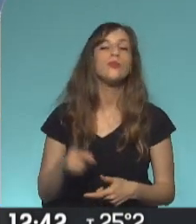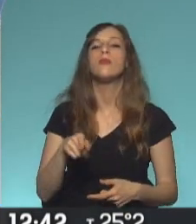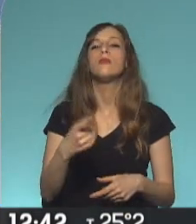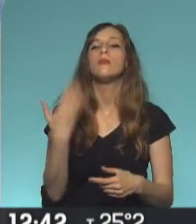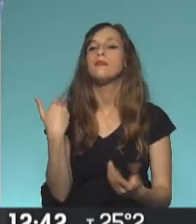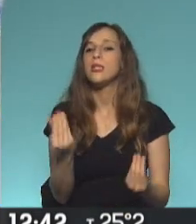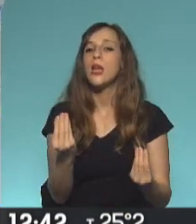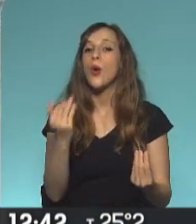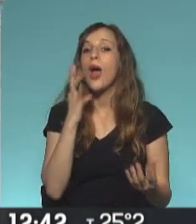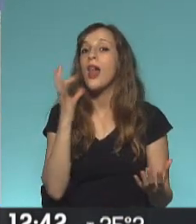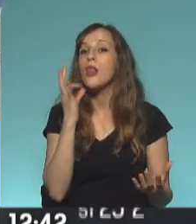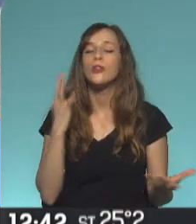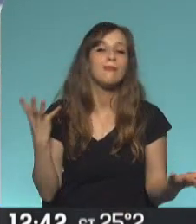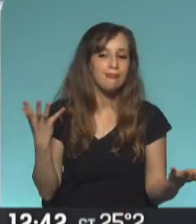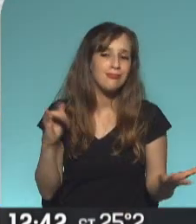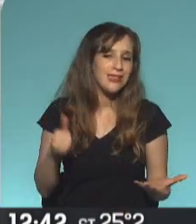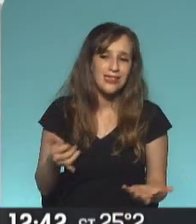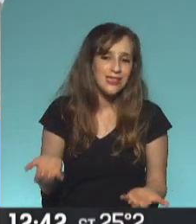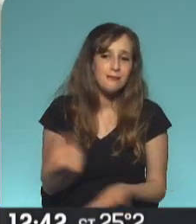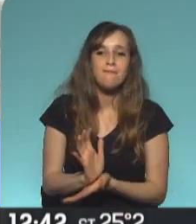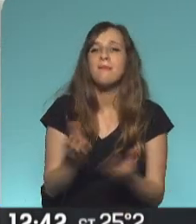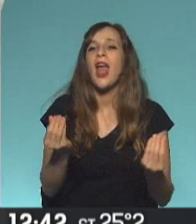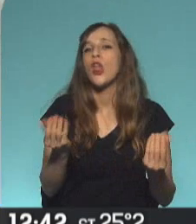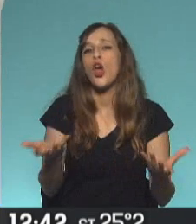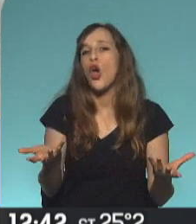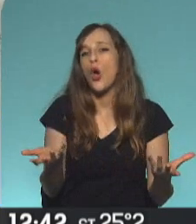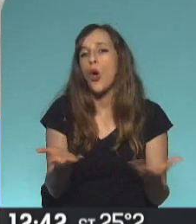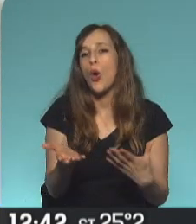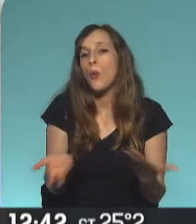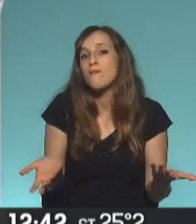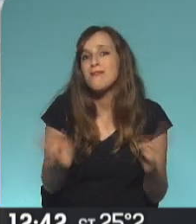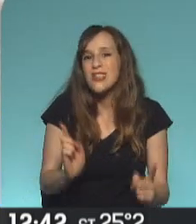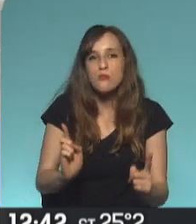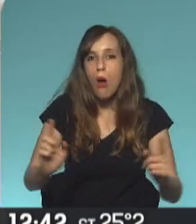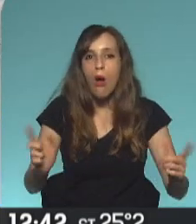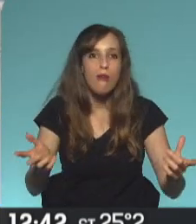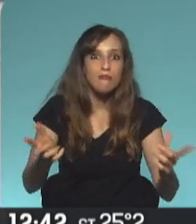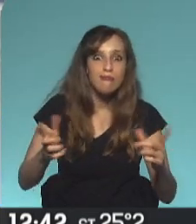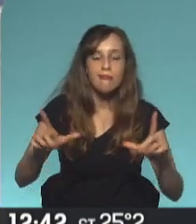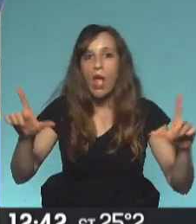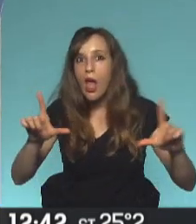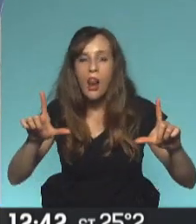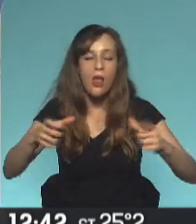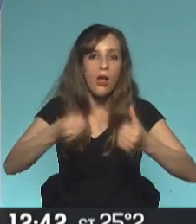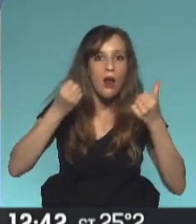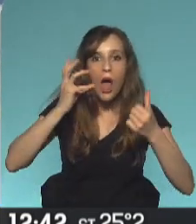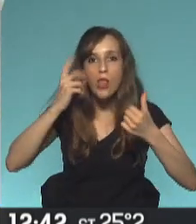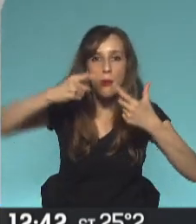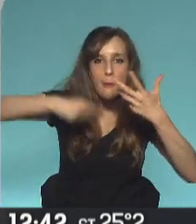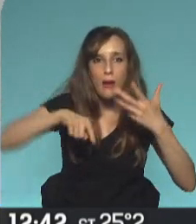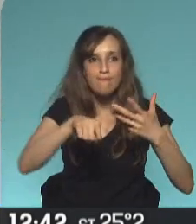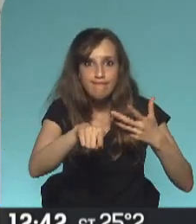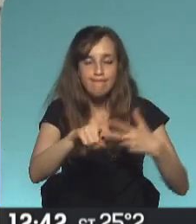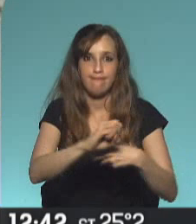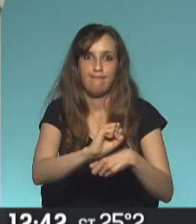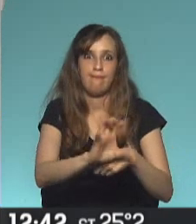temor? El temor que uno escucha ante todo esto, pero después nosotros, como tenemos